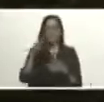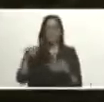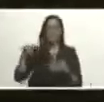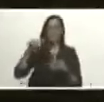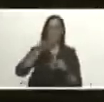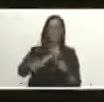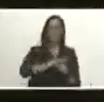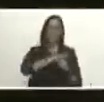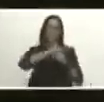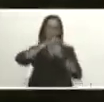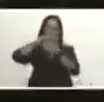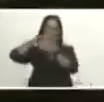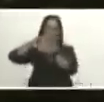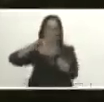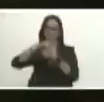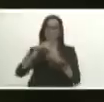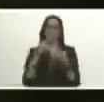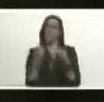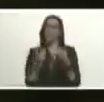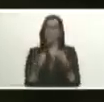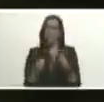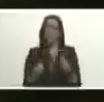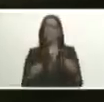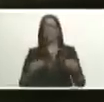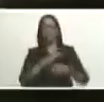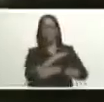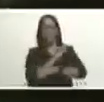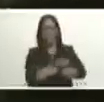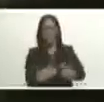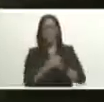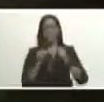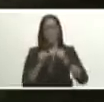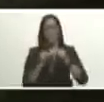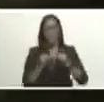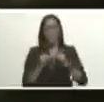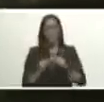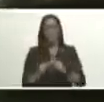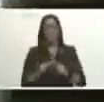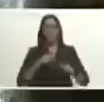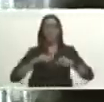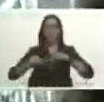Donde nosotros, con mucho tesón, con mucha firmeza, siguiendo sus instrucciones,